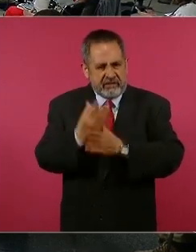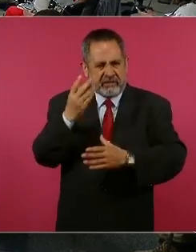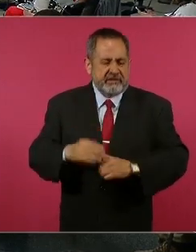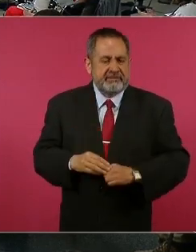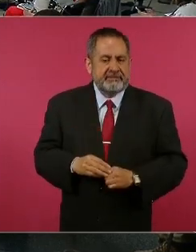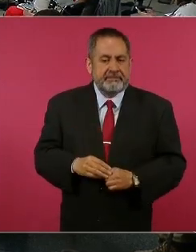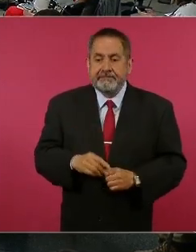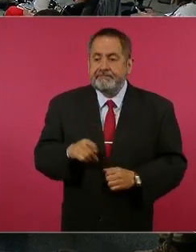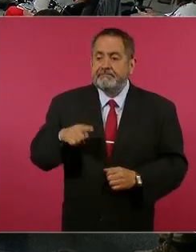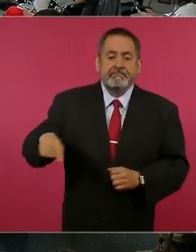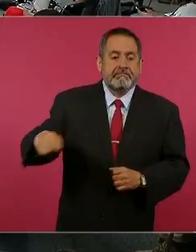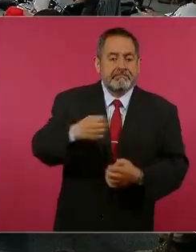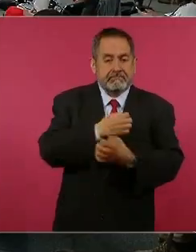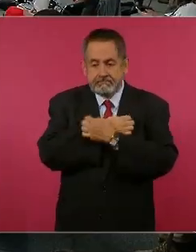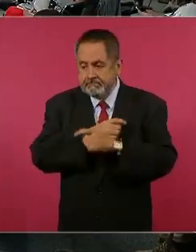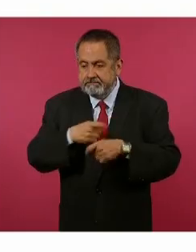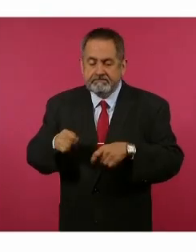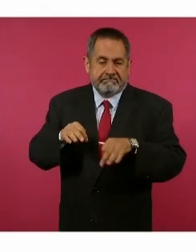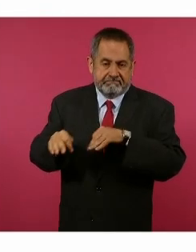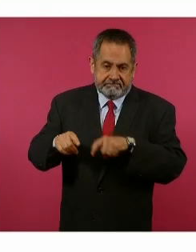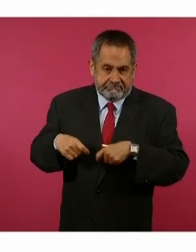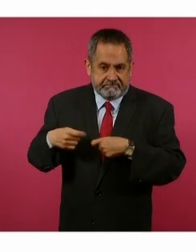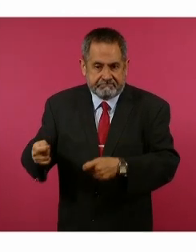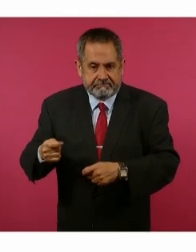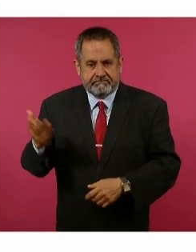Garantizar el derecho a la educación y al trabajo.